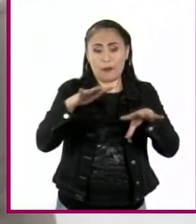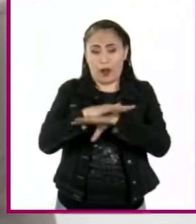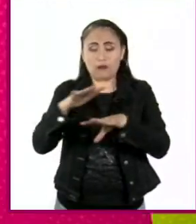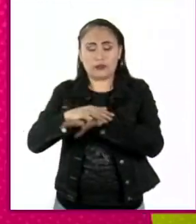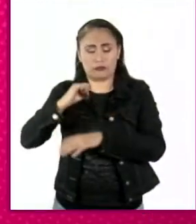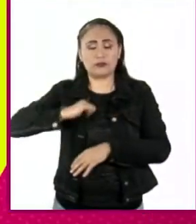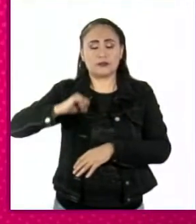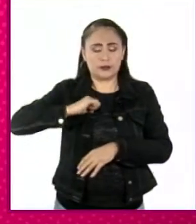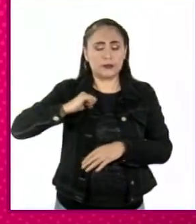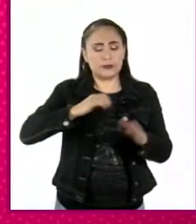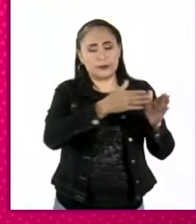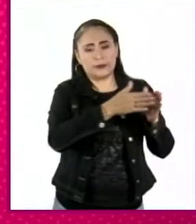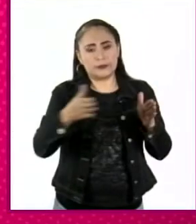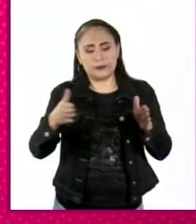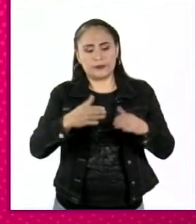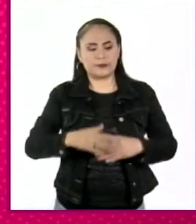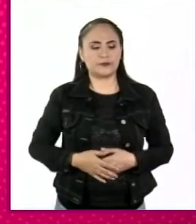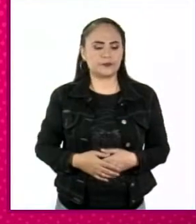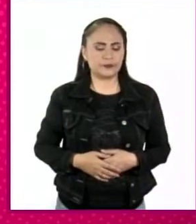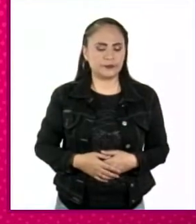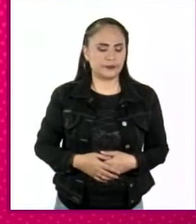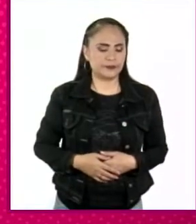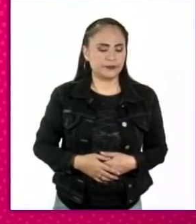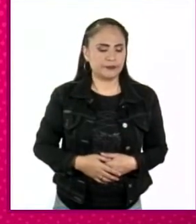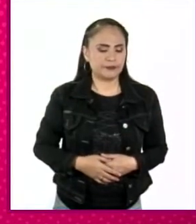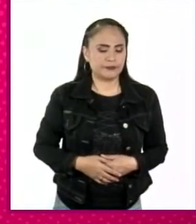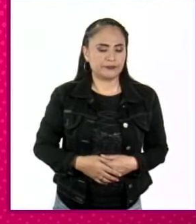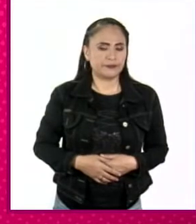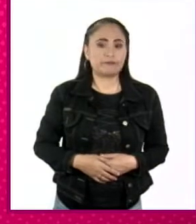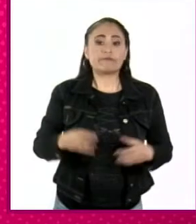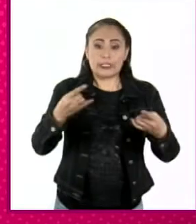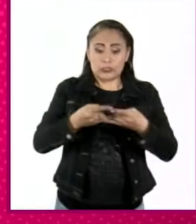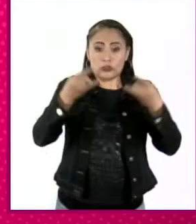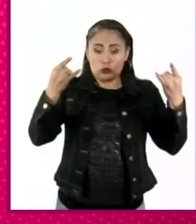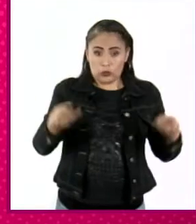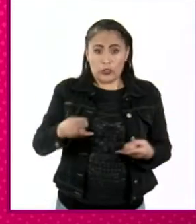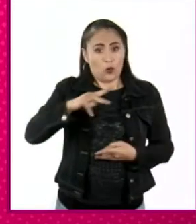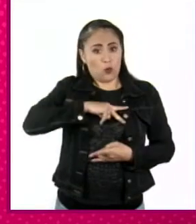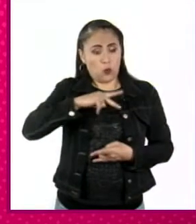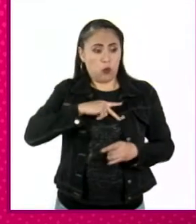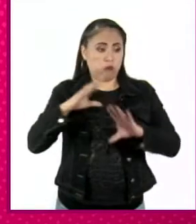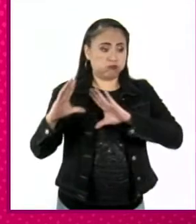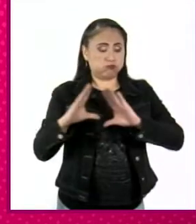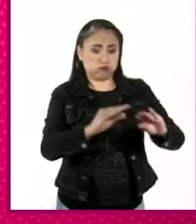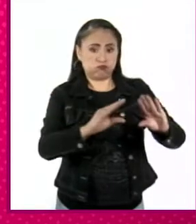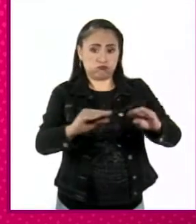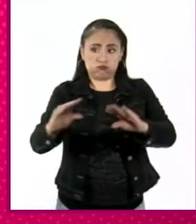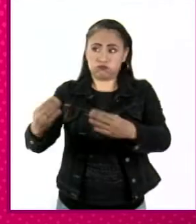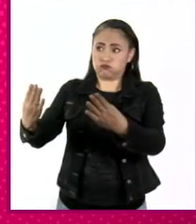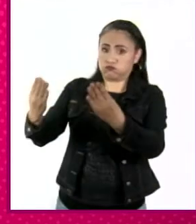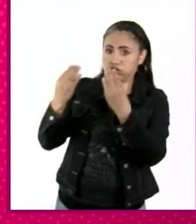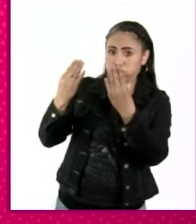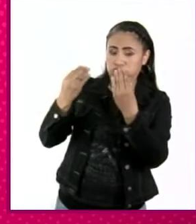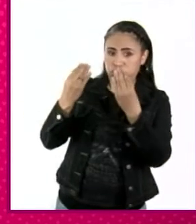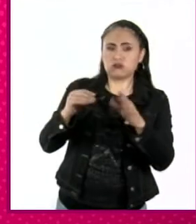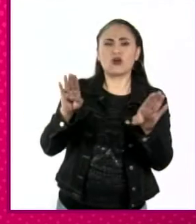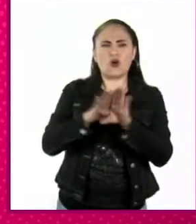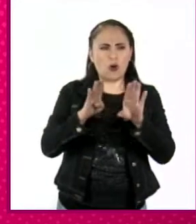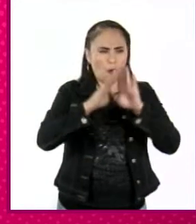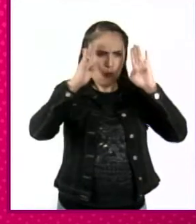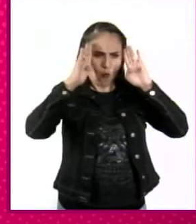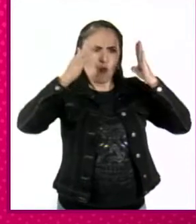siglos. En general, la enseñanza de nuestra historia está enfocada a los grandes